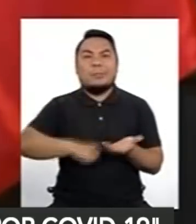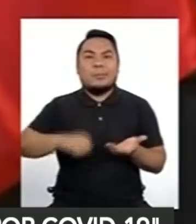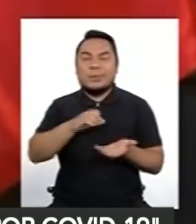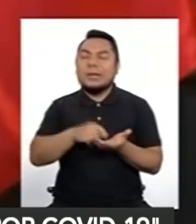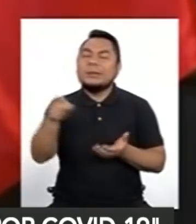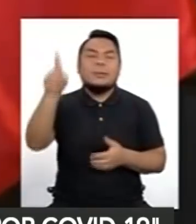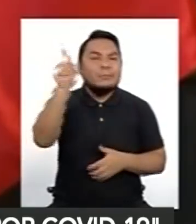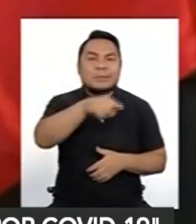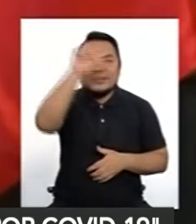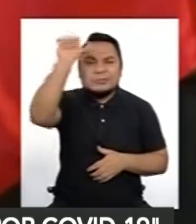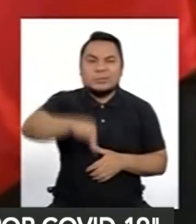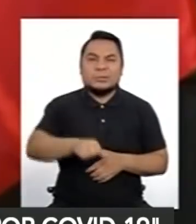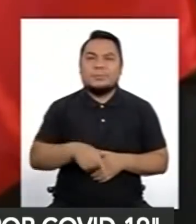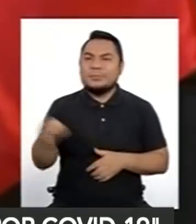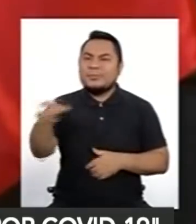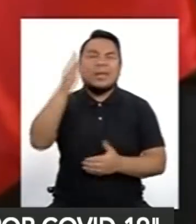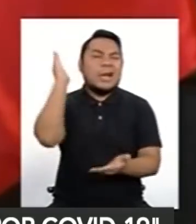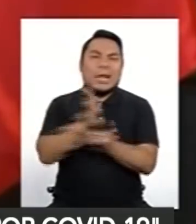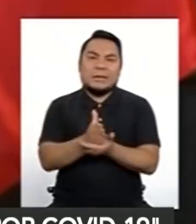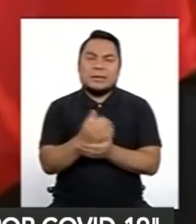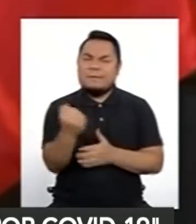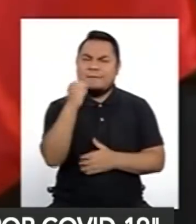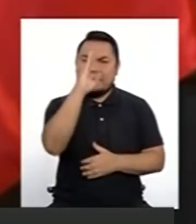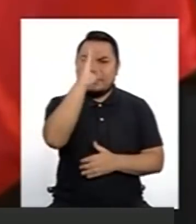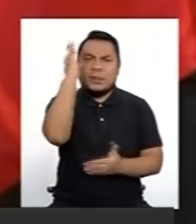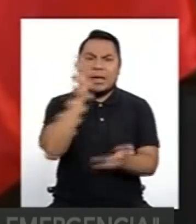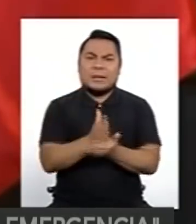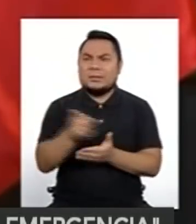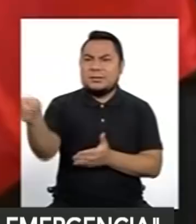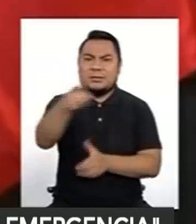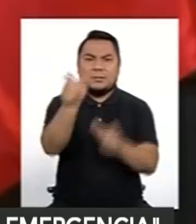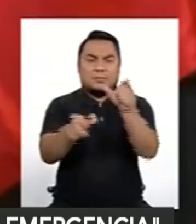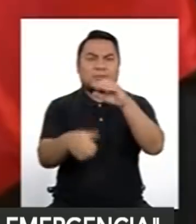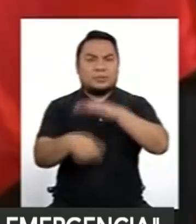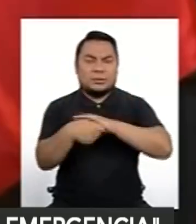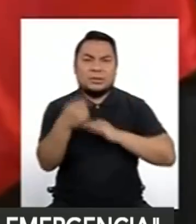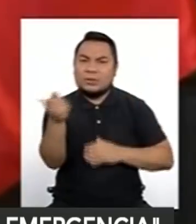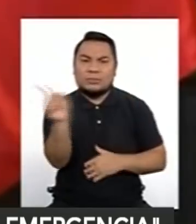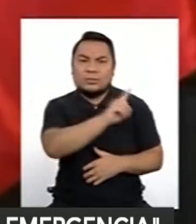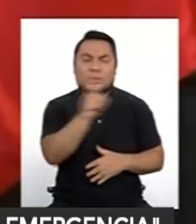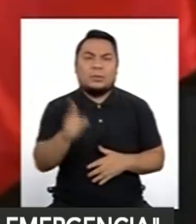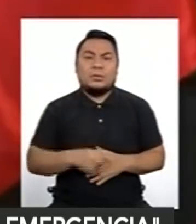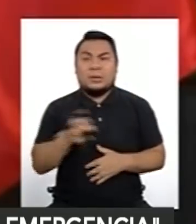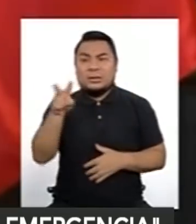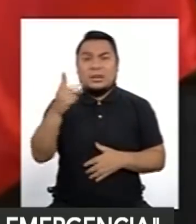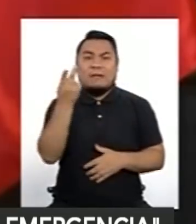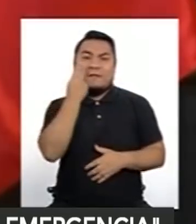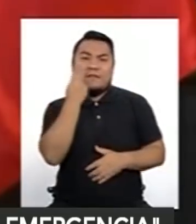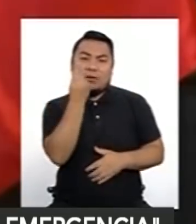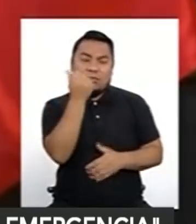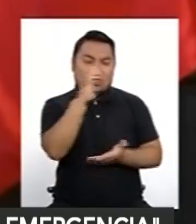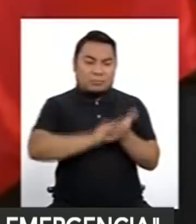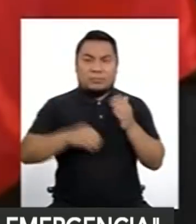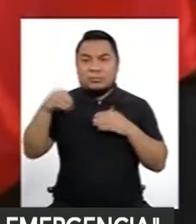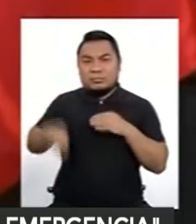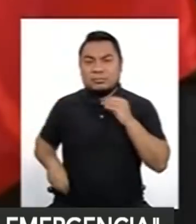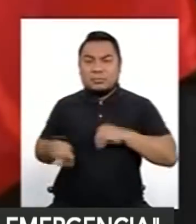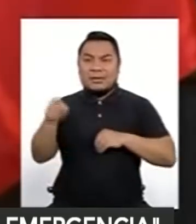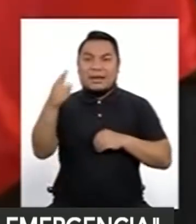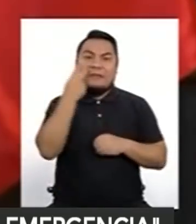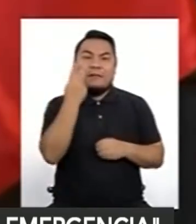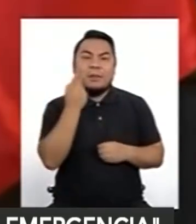corrupción. Los vamos a castigar ejemplarmente. Si un acto de corrupción es malo en estas circunstancias,